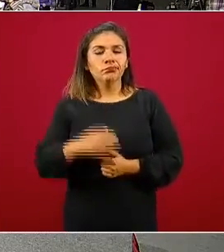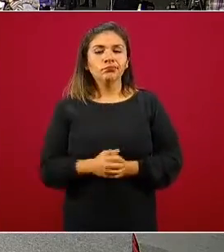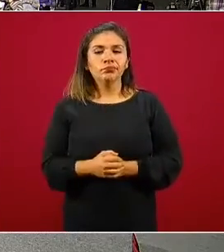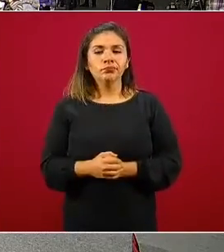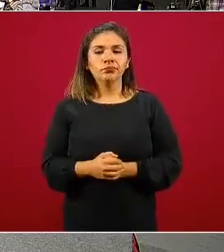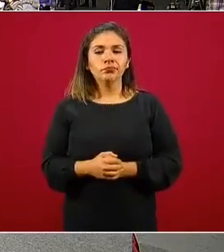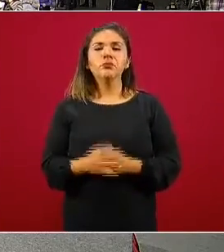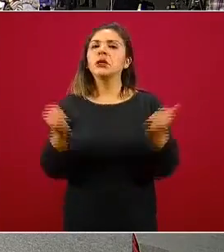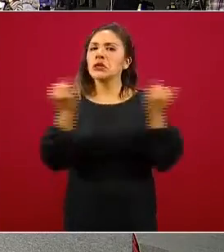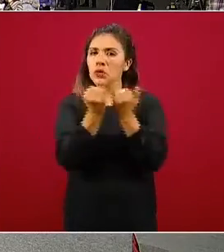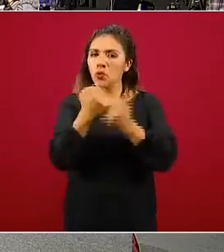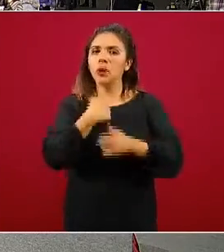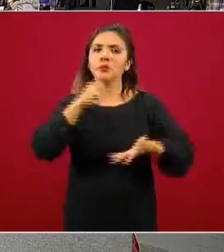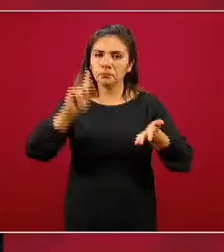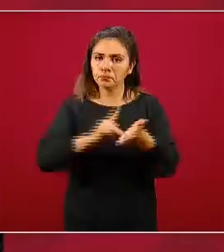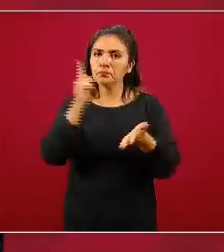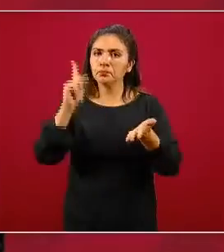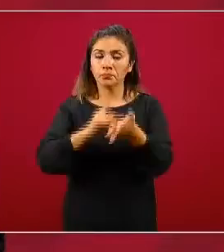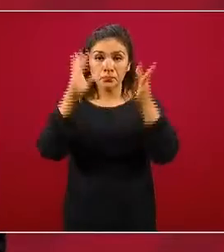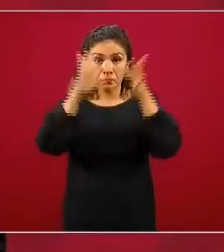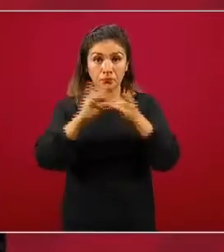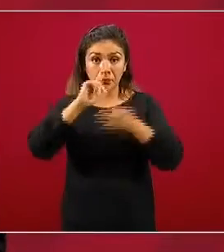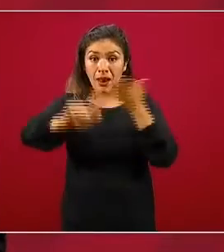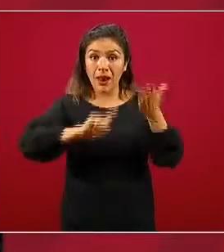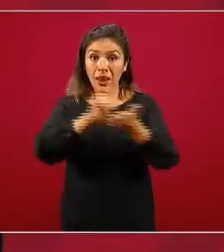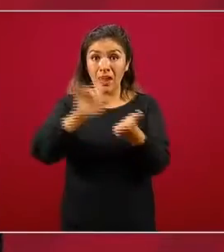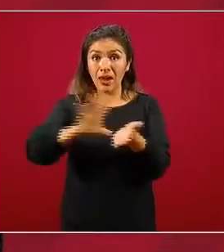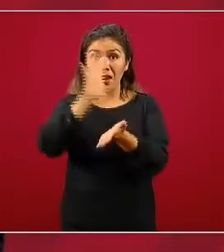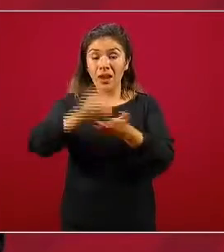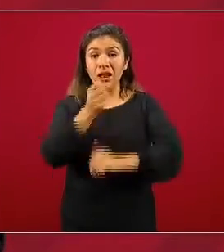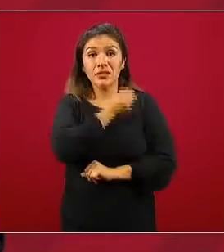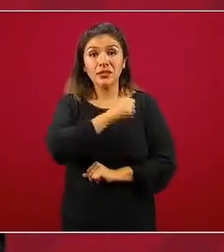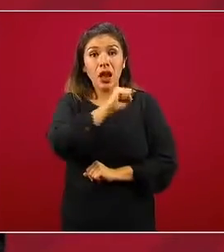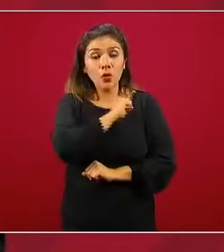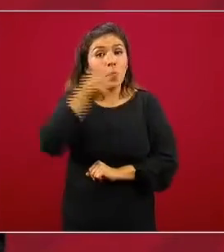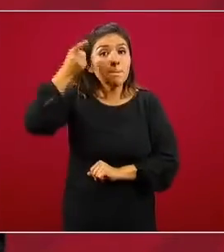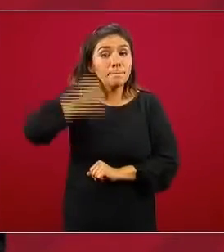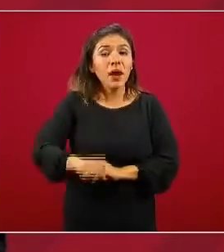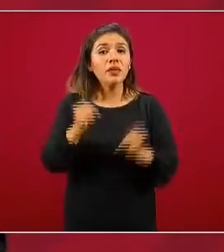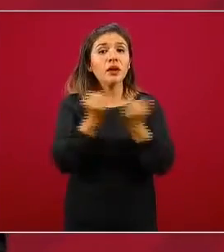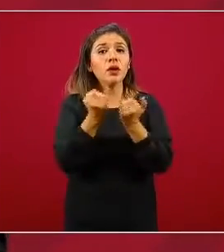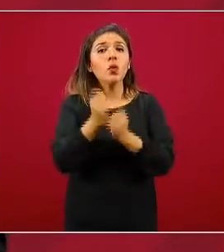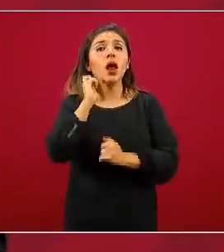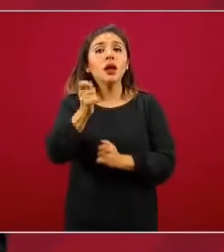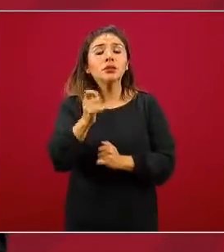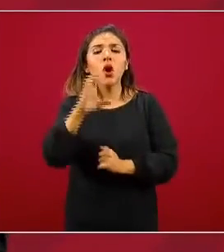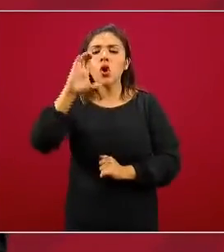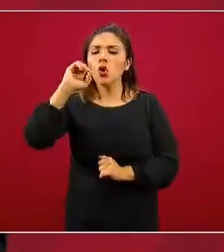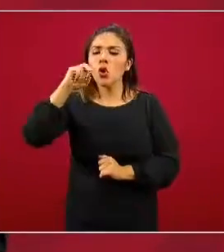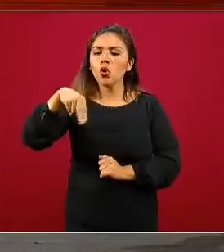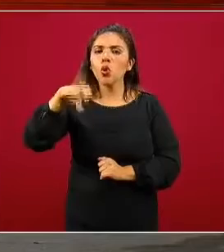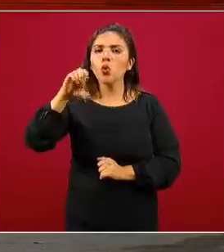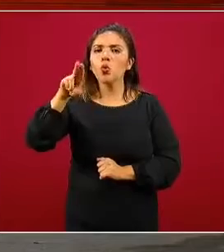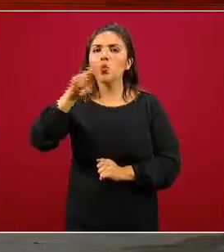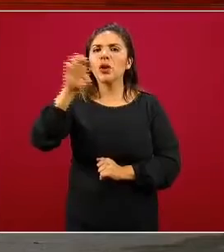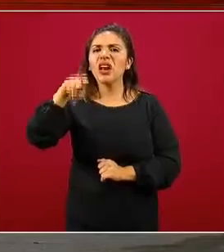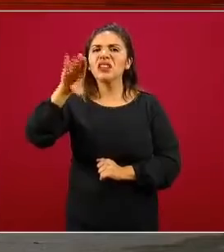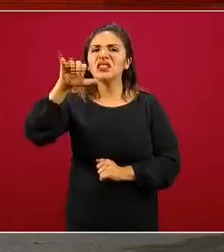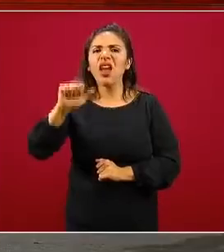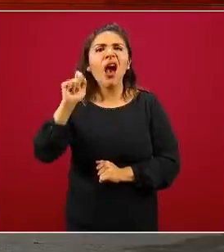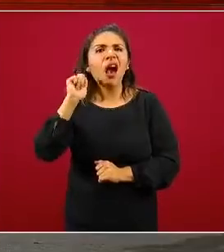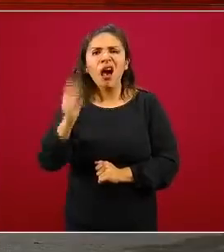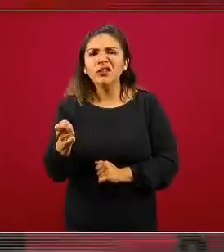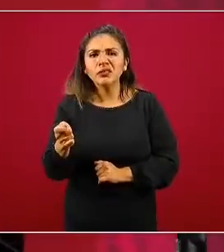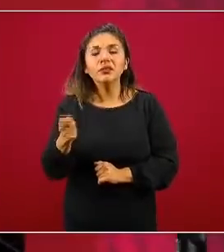Como también hemos explicado, la Ley General de Salud y otras disposiciones son muy claras cuando hablan de concurrencia. Concurrencia quiere